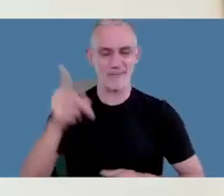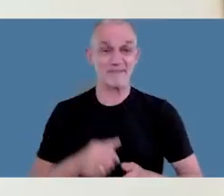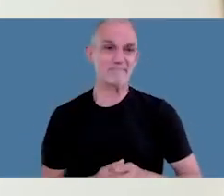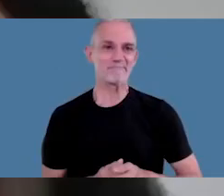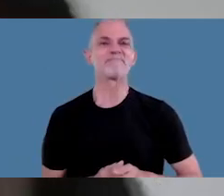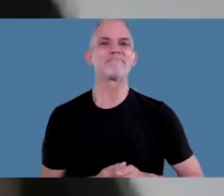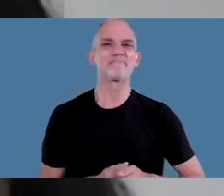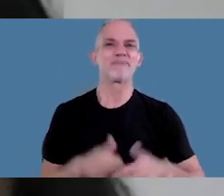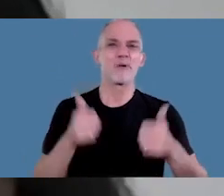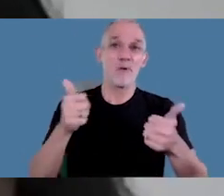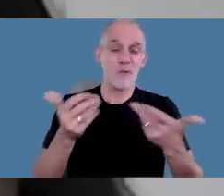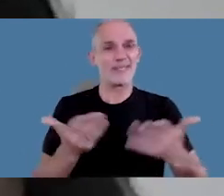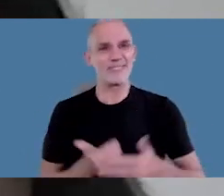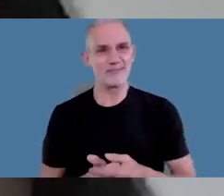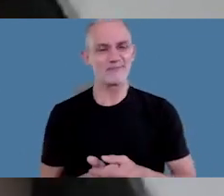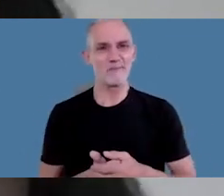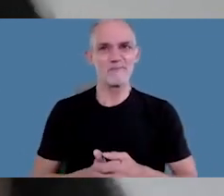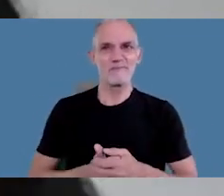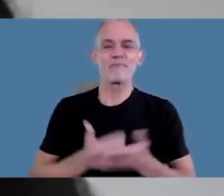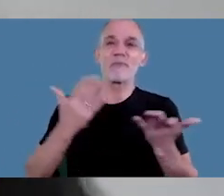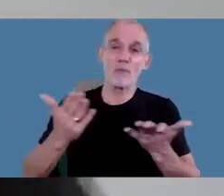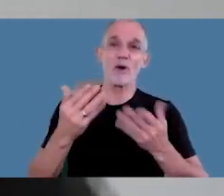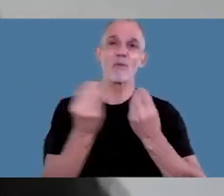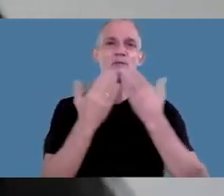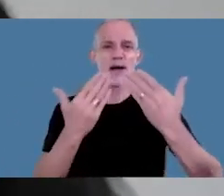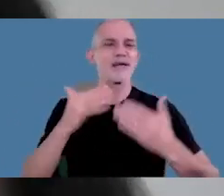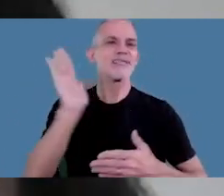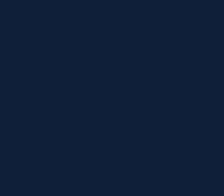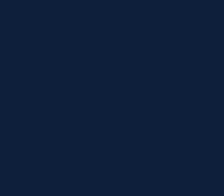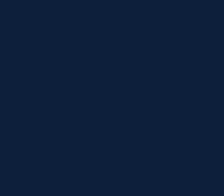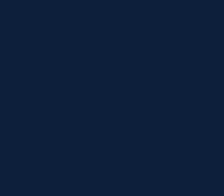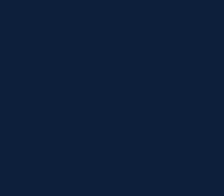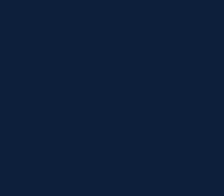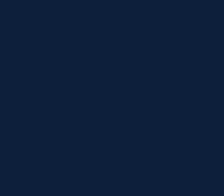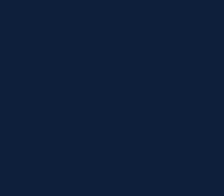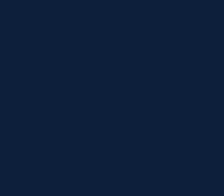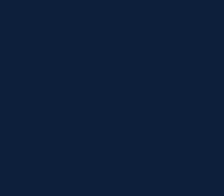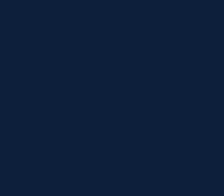Espectacular. Bueno, y muchísimas gracias a todos por habernos acompañado.